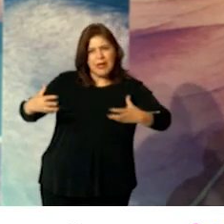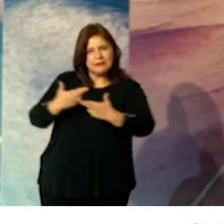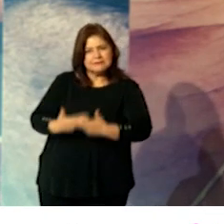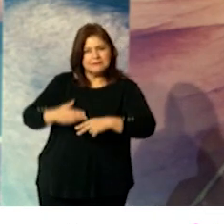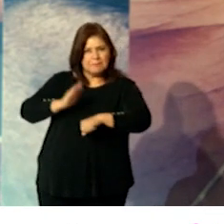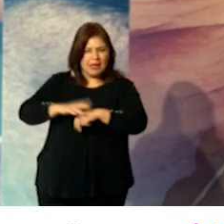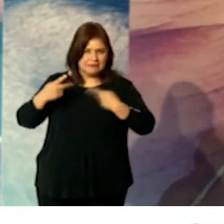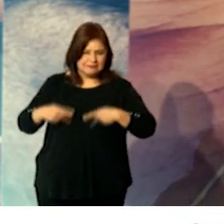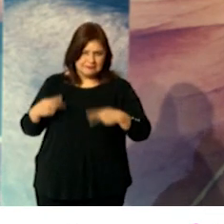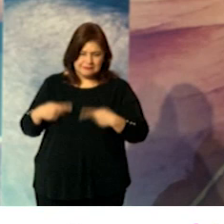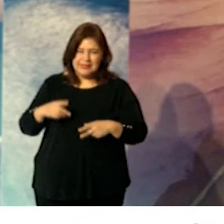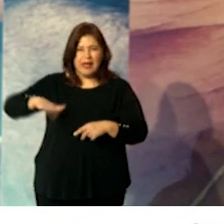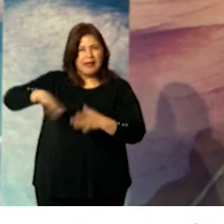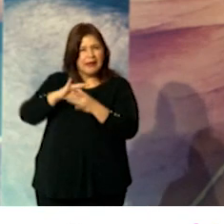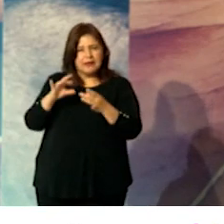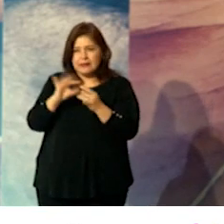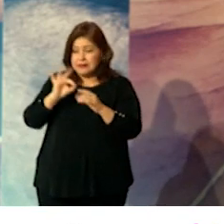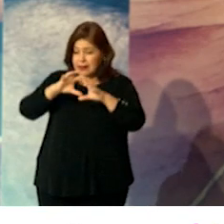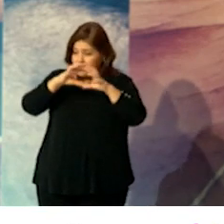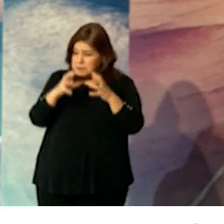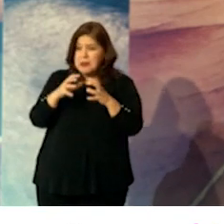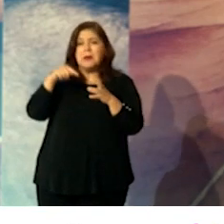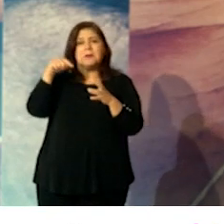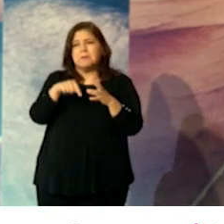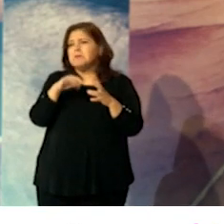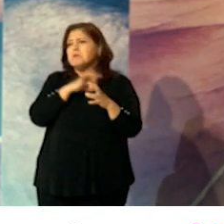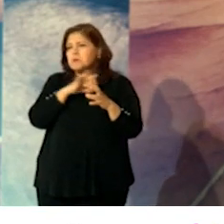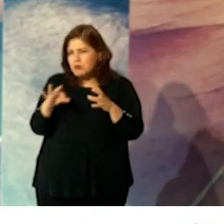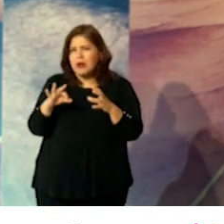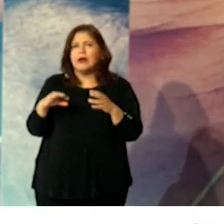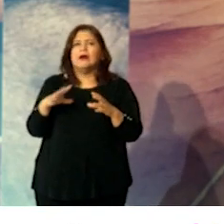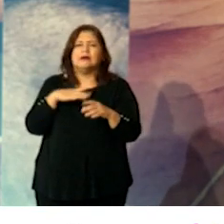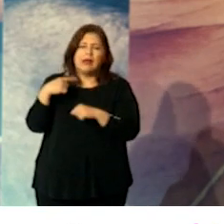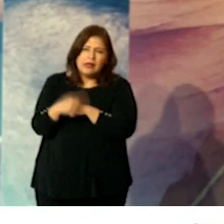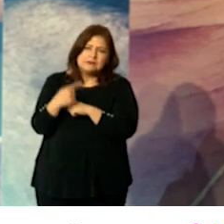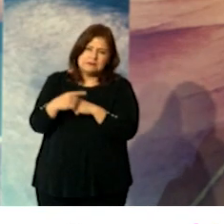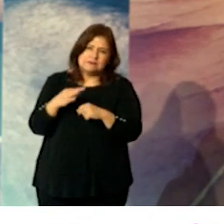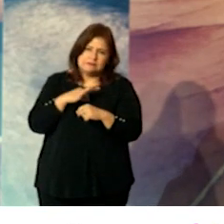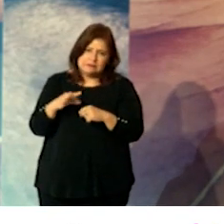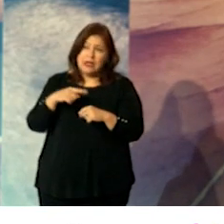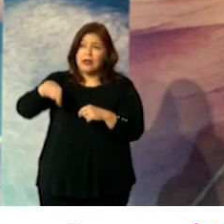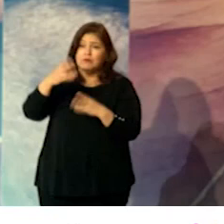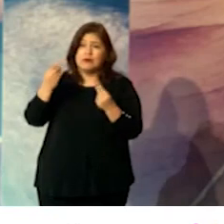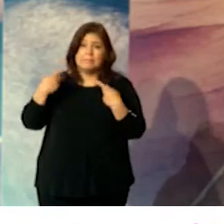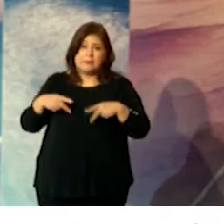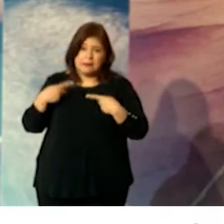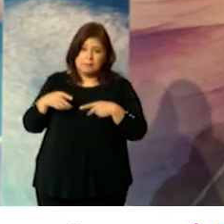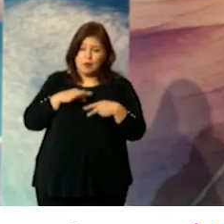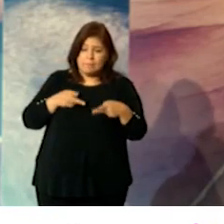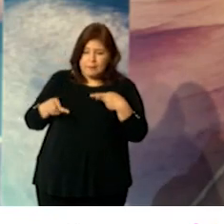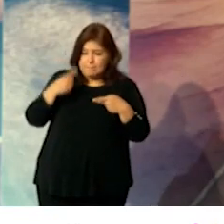ya lo decían en las primeras pláticas, ¿no? El planeta va a seguir siendo habitable. Muchas personas se están preparando para que sea